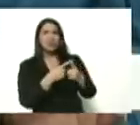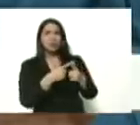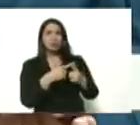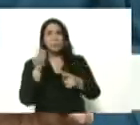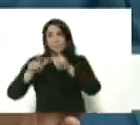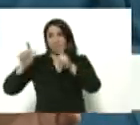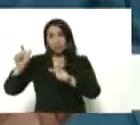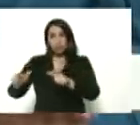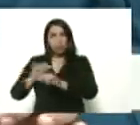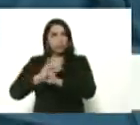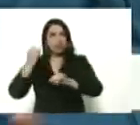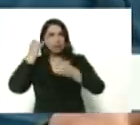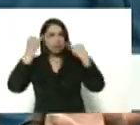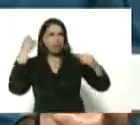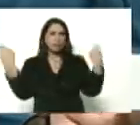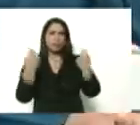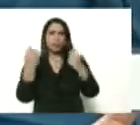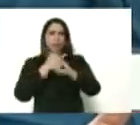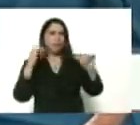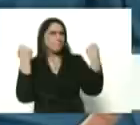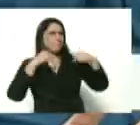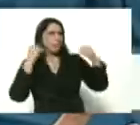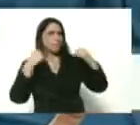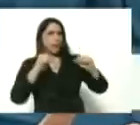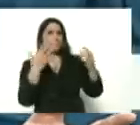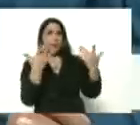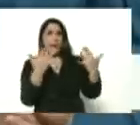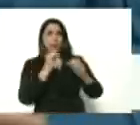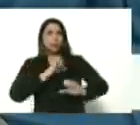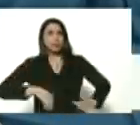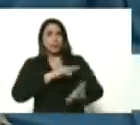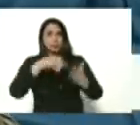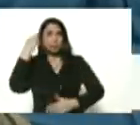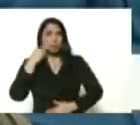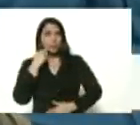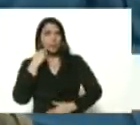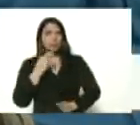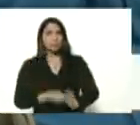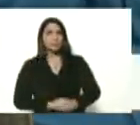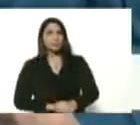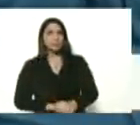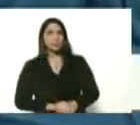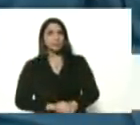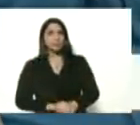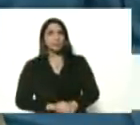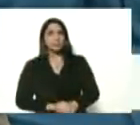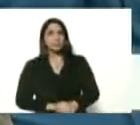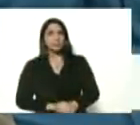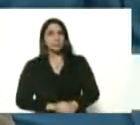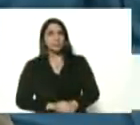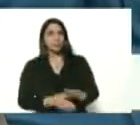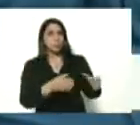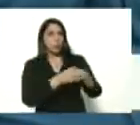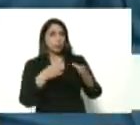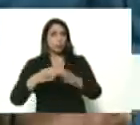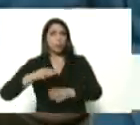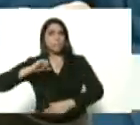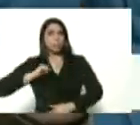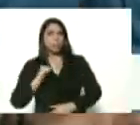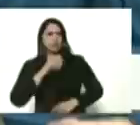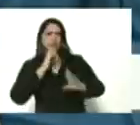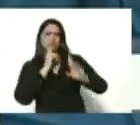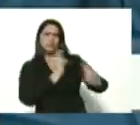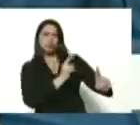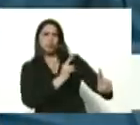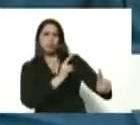Es la inteligencia popular puesta en práctica de la mano de la Fuerza Armada Nacional Bolivariana y de los cuerpos policiales. Una